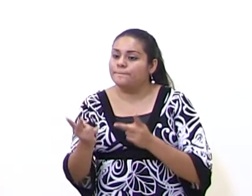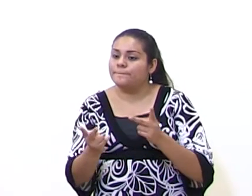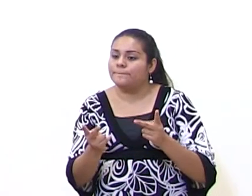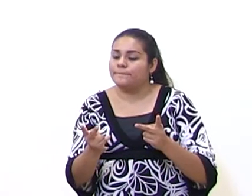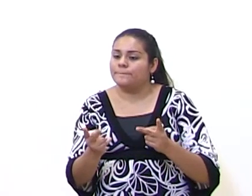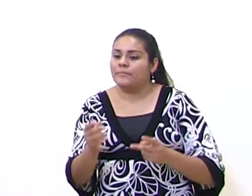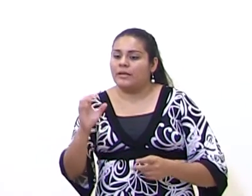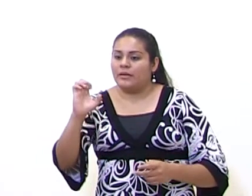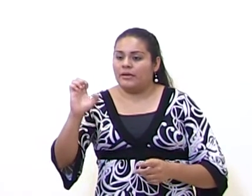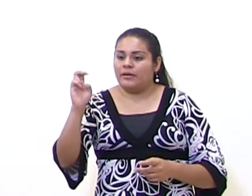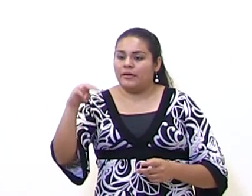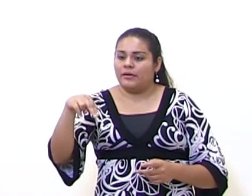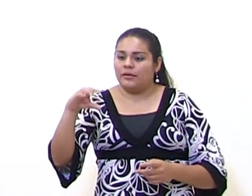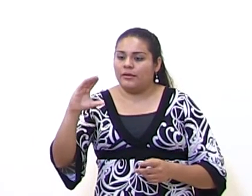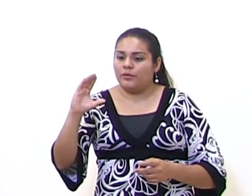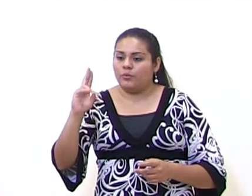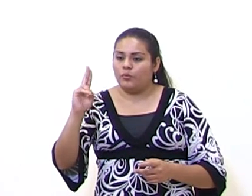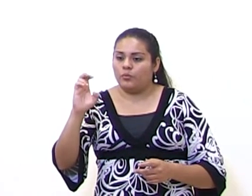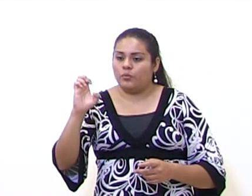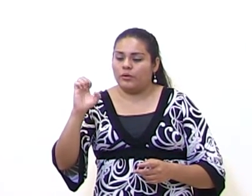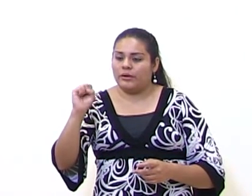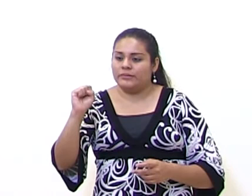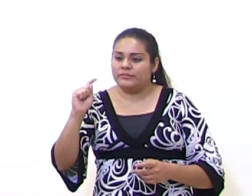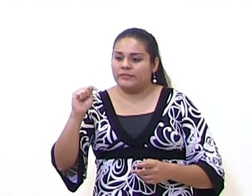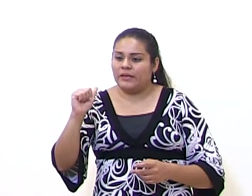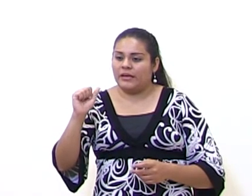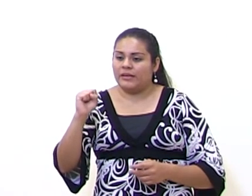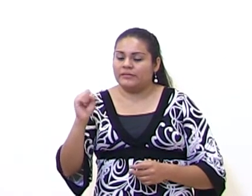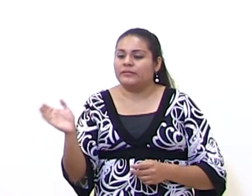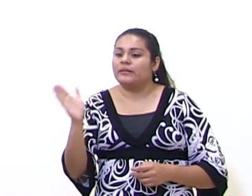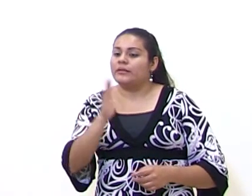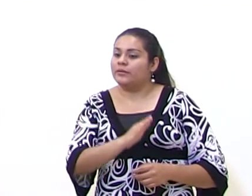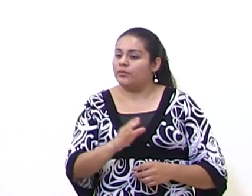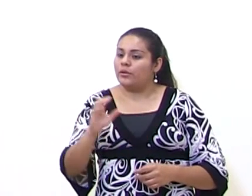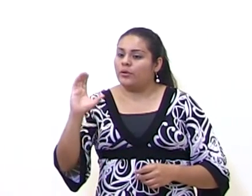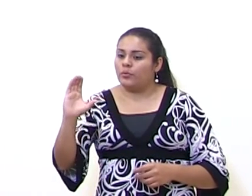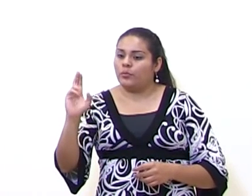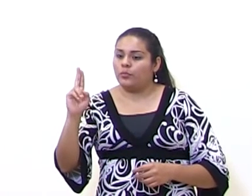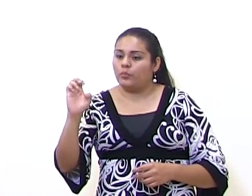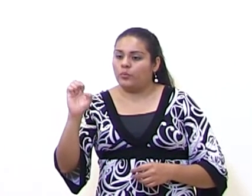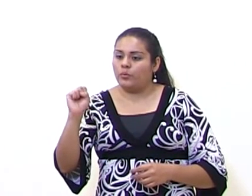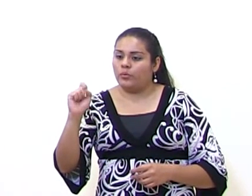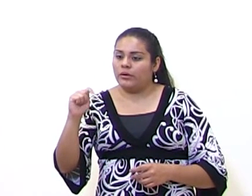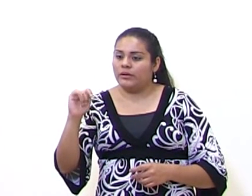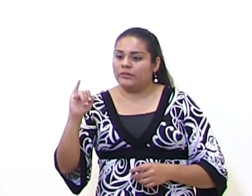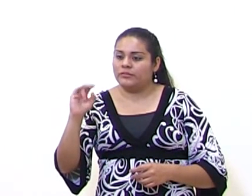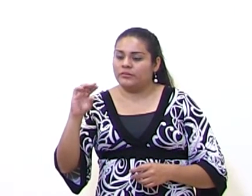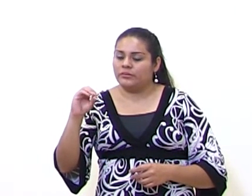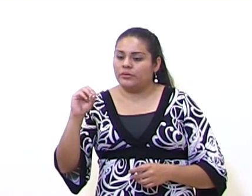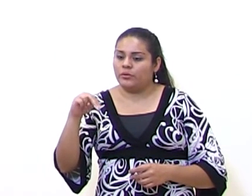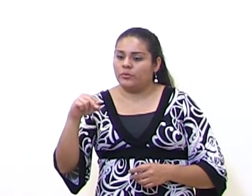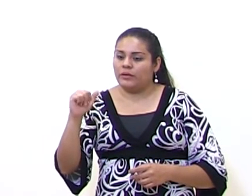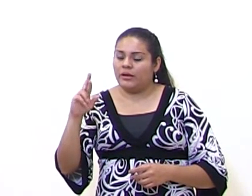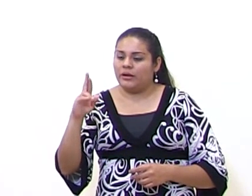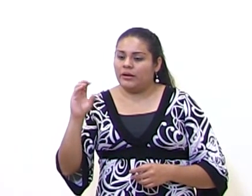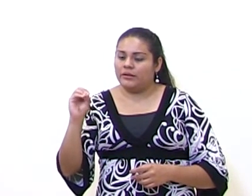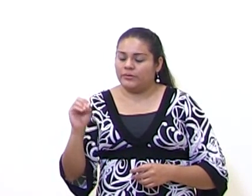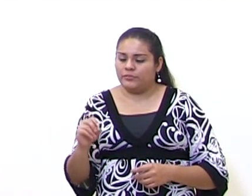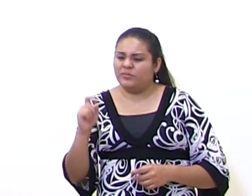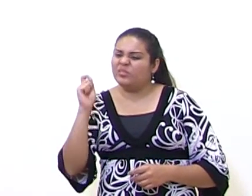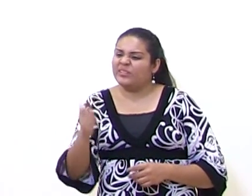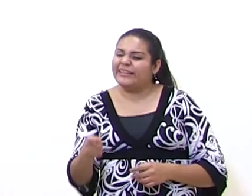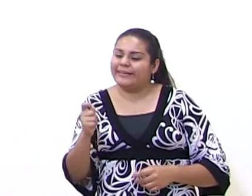tipos de preguntas, preguntas abiertas y preguntas cerradas, porque ello también nos ayudaría a procesar